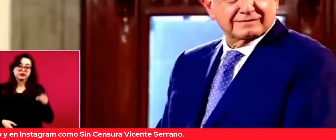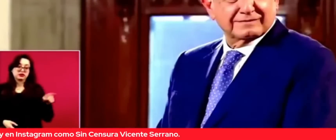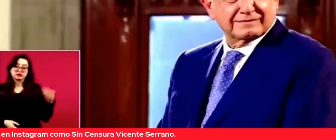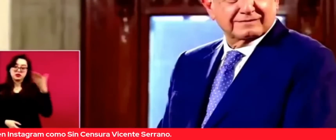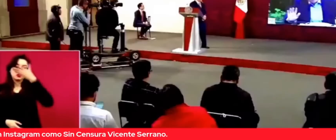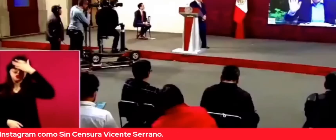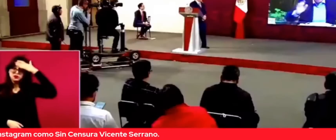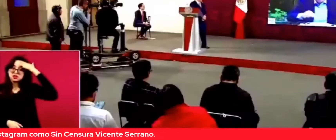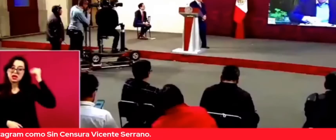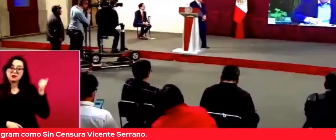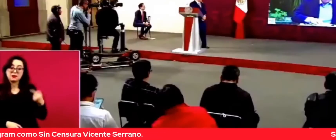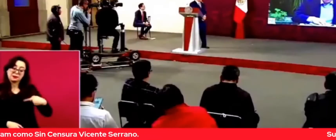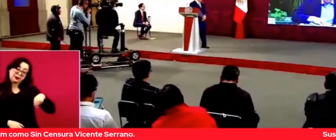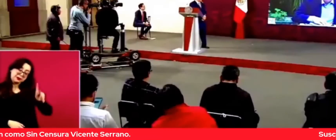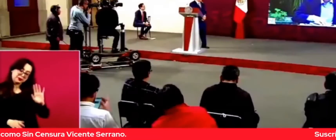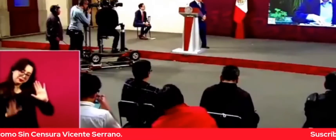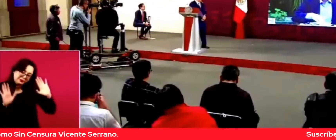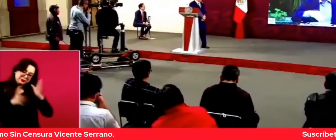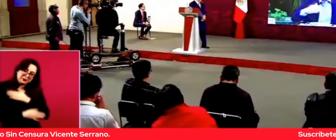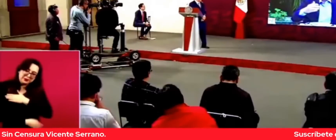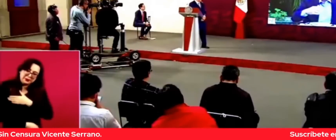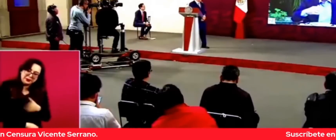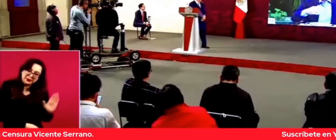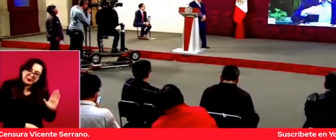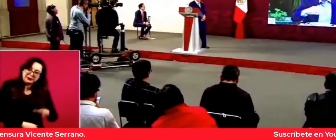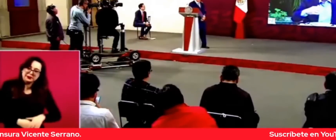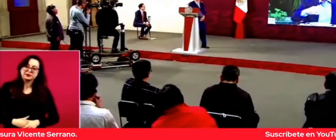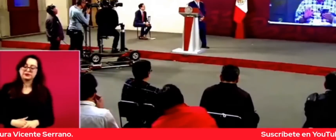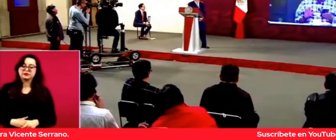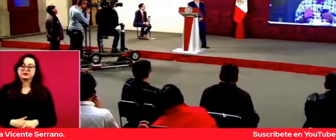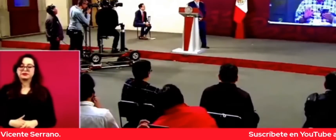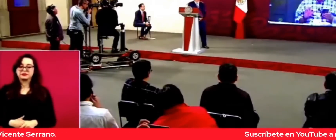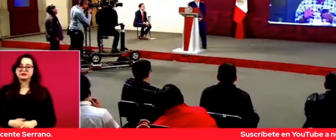¿no? Pero bueno, ya, en fin.